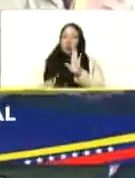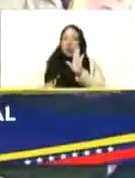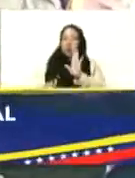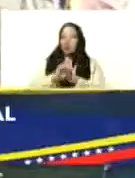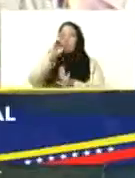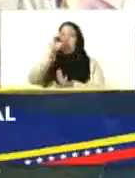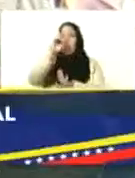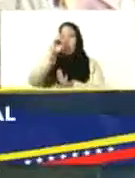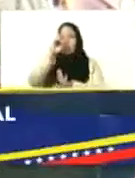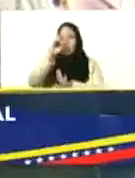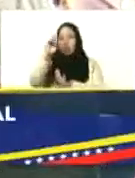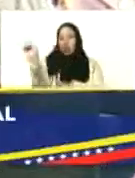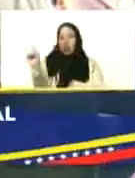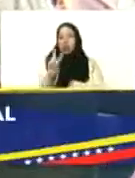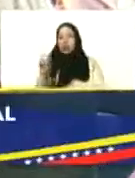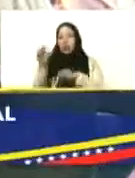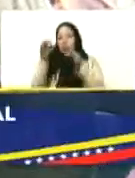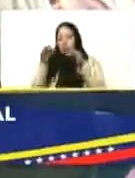superamos